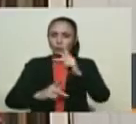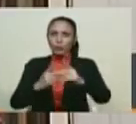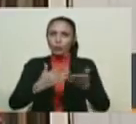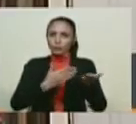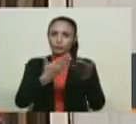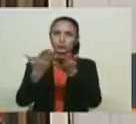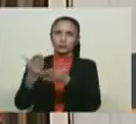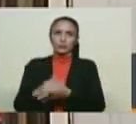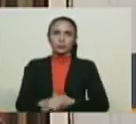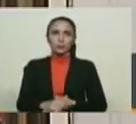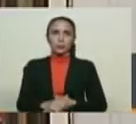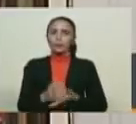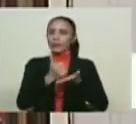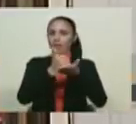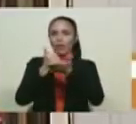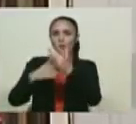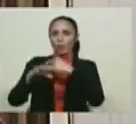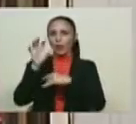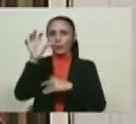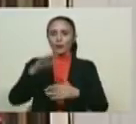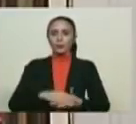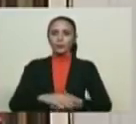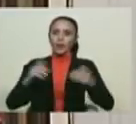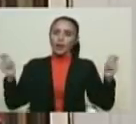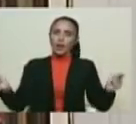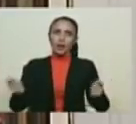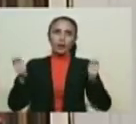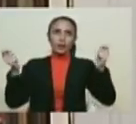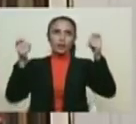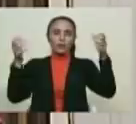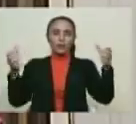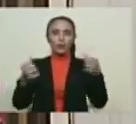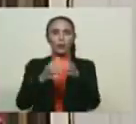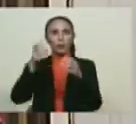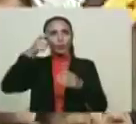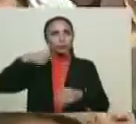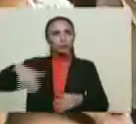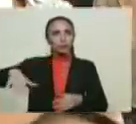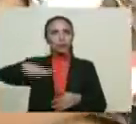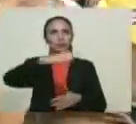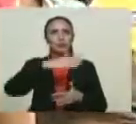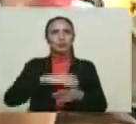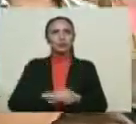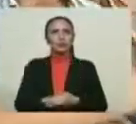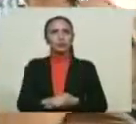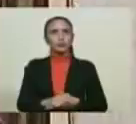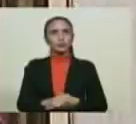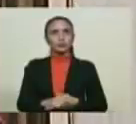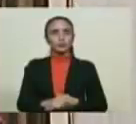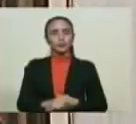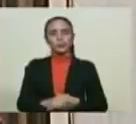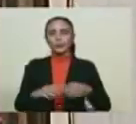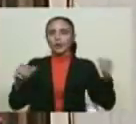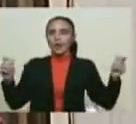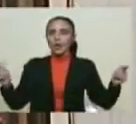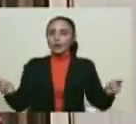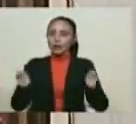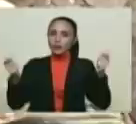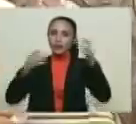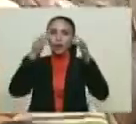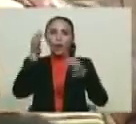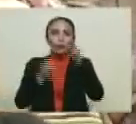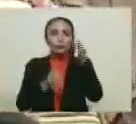las necesidades de nuestro país. ¡Que viva el movimiento campesino venezolano! ¡Que viva la justicia en el